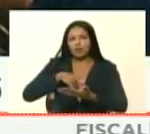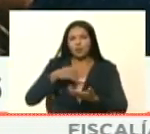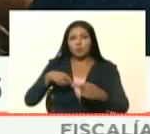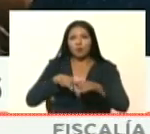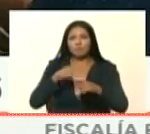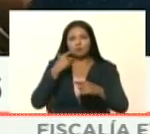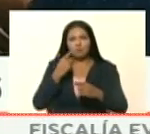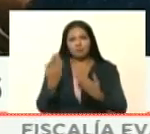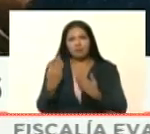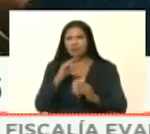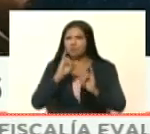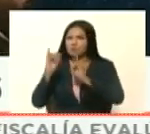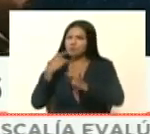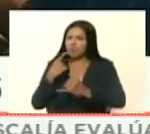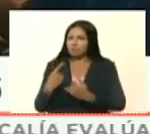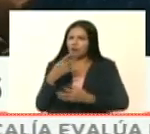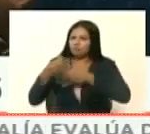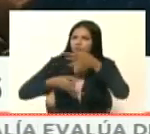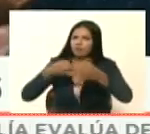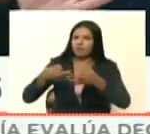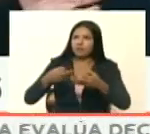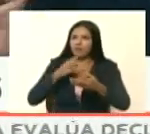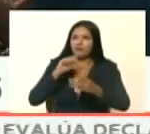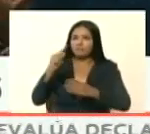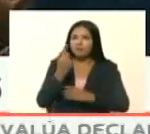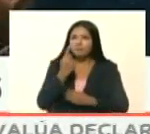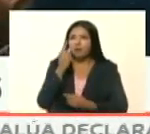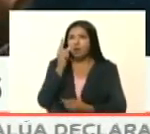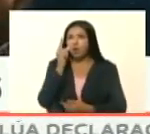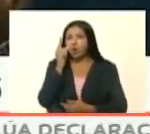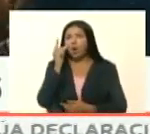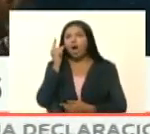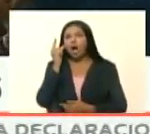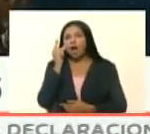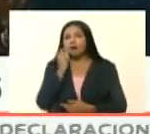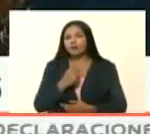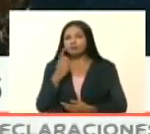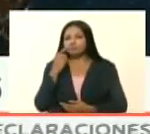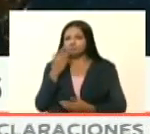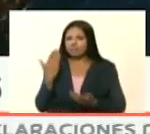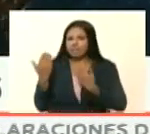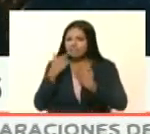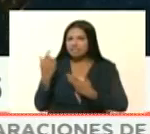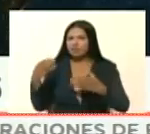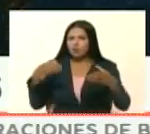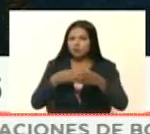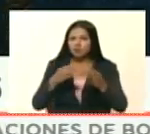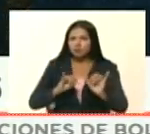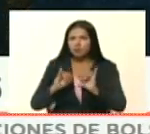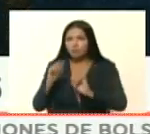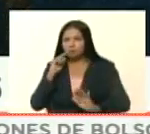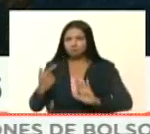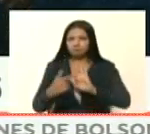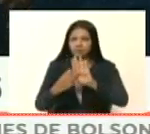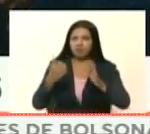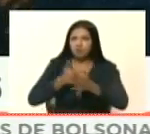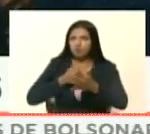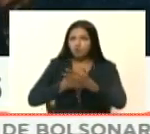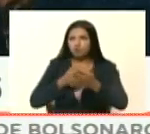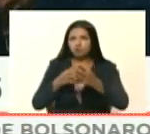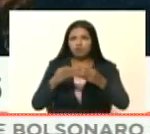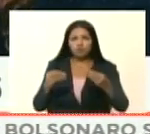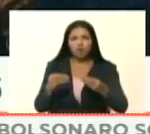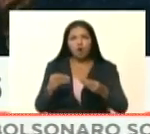vamos a escucharlos a ellos. Vamos a escuchar en primer lugar a Paqui, de una organización que estuvo al frente de estas luchas, de Code